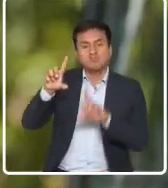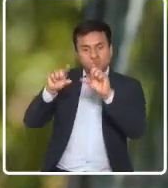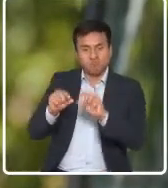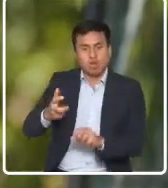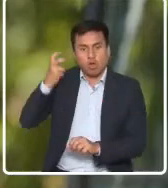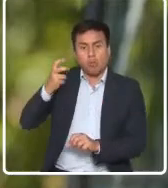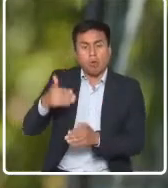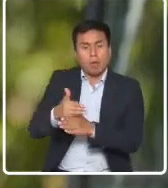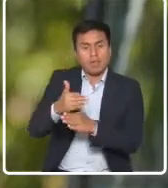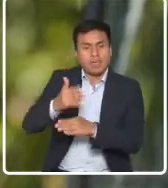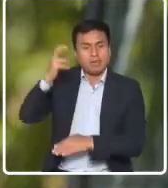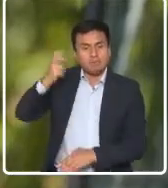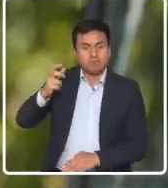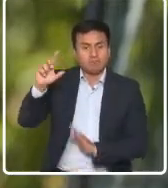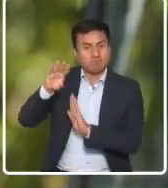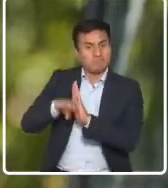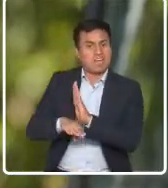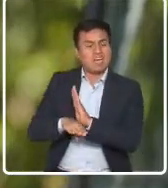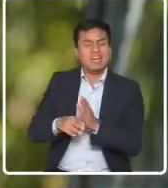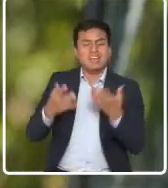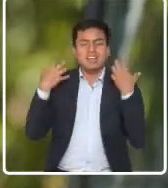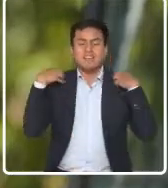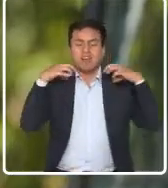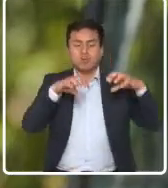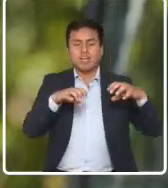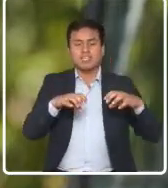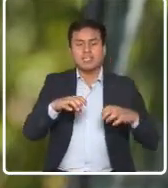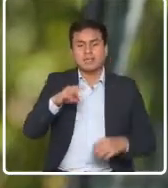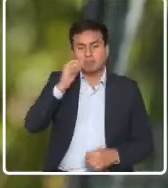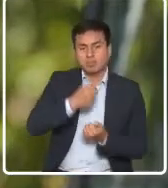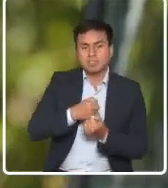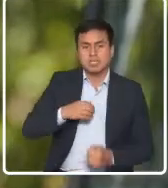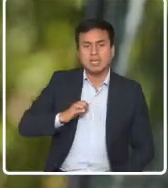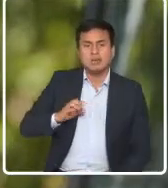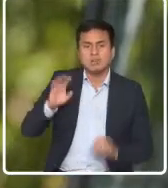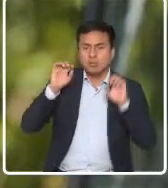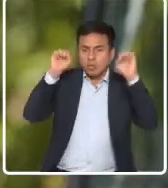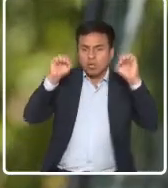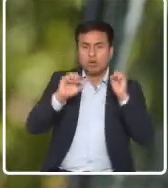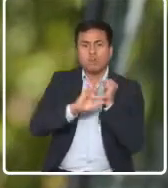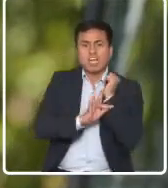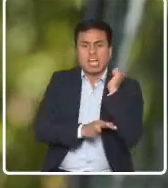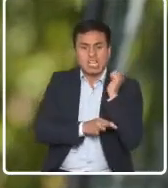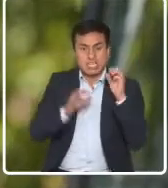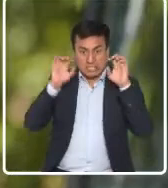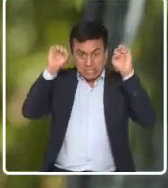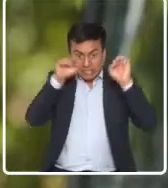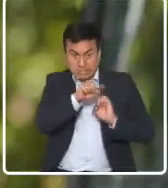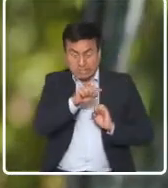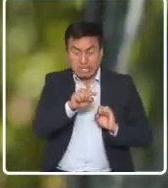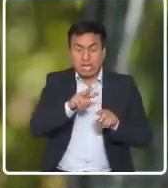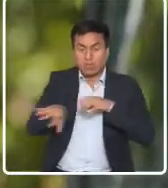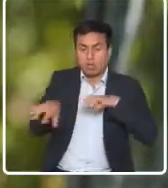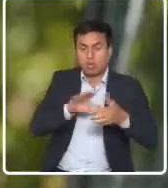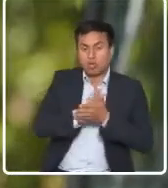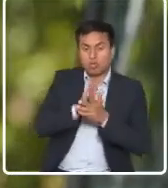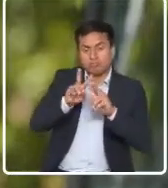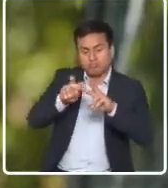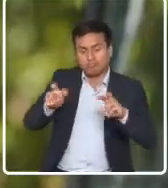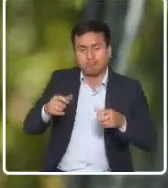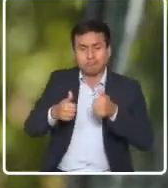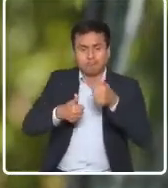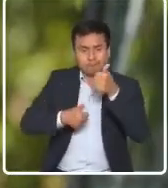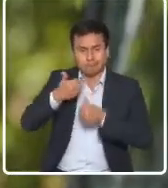82% el robo de madera, entregando facultades a policía, Ministerio Público y Fiscalía para actuar con toda la diligencia y